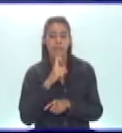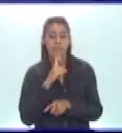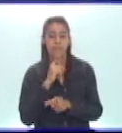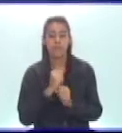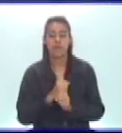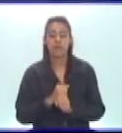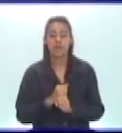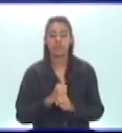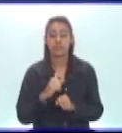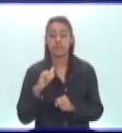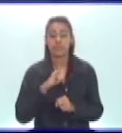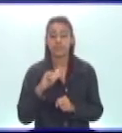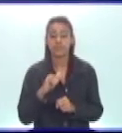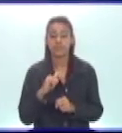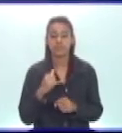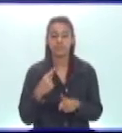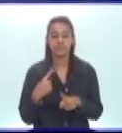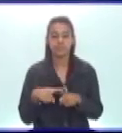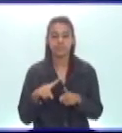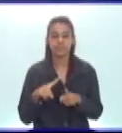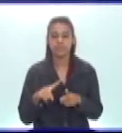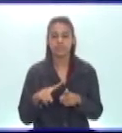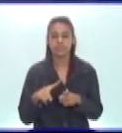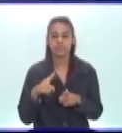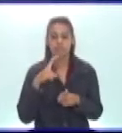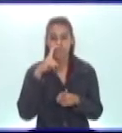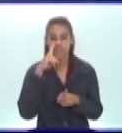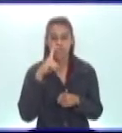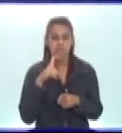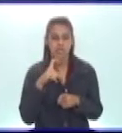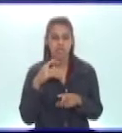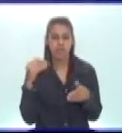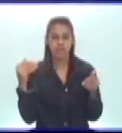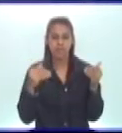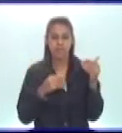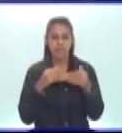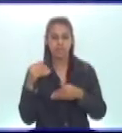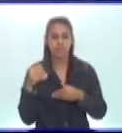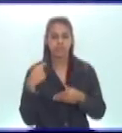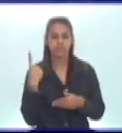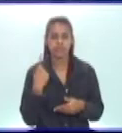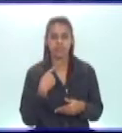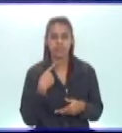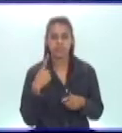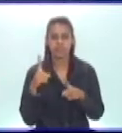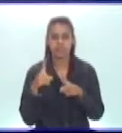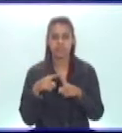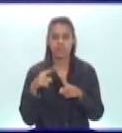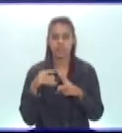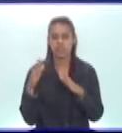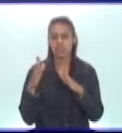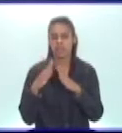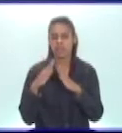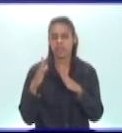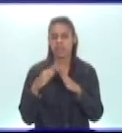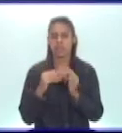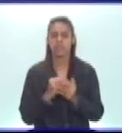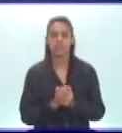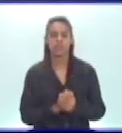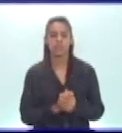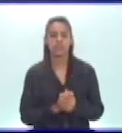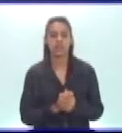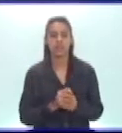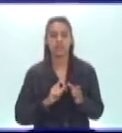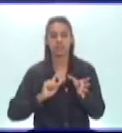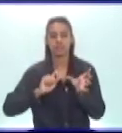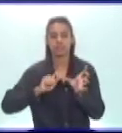también estaríamos incitando al niño a que participe con nosotros en las tareas hogareñas. También la